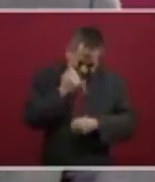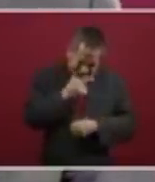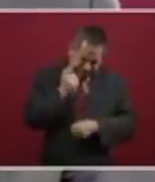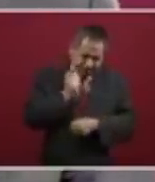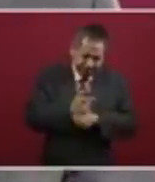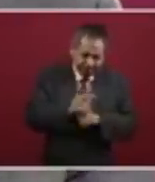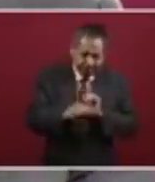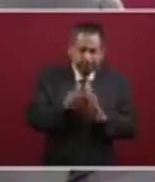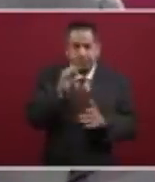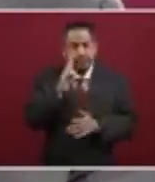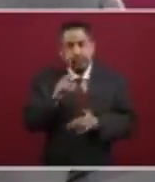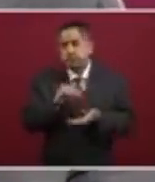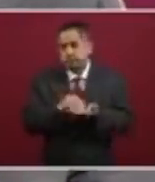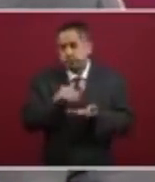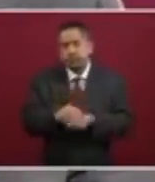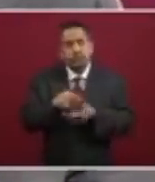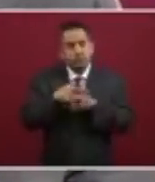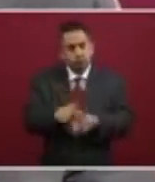seguir en todo el proceso,